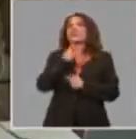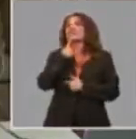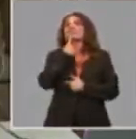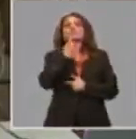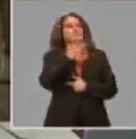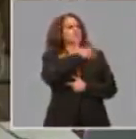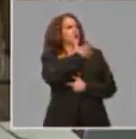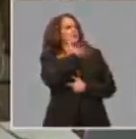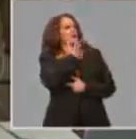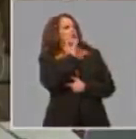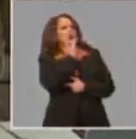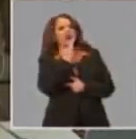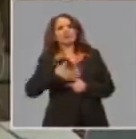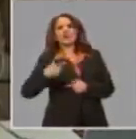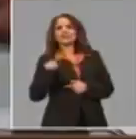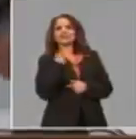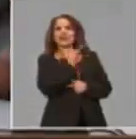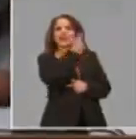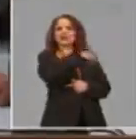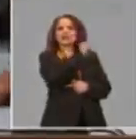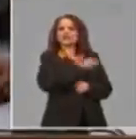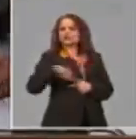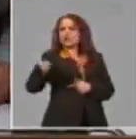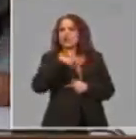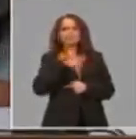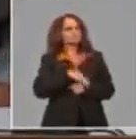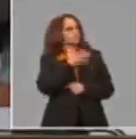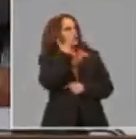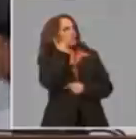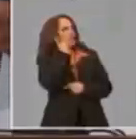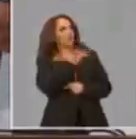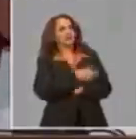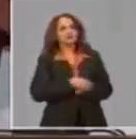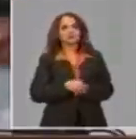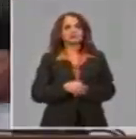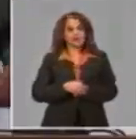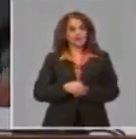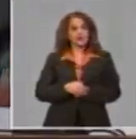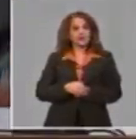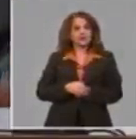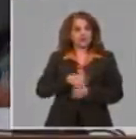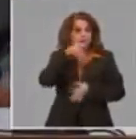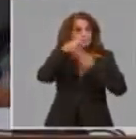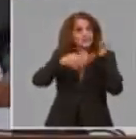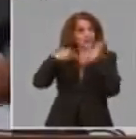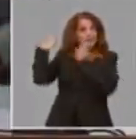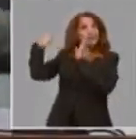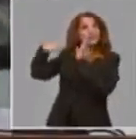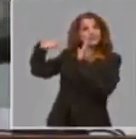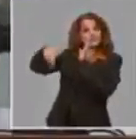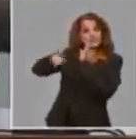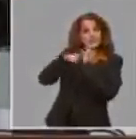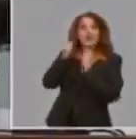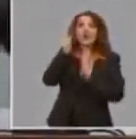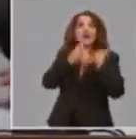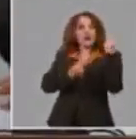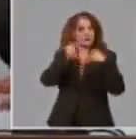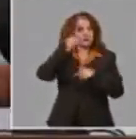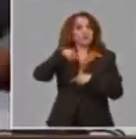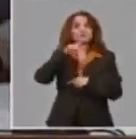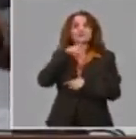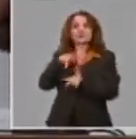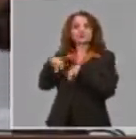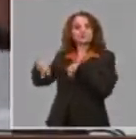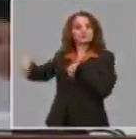molestando represión y aguilar los compradores mineros ha explicado que algunas personas indecente